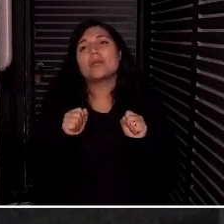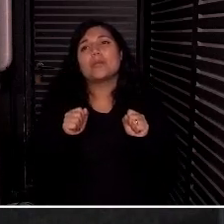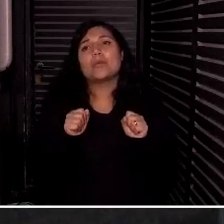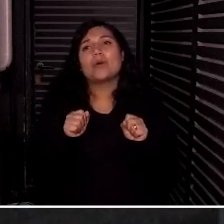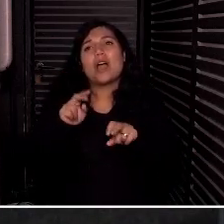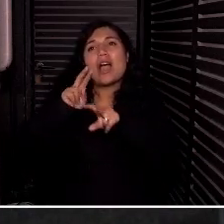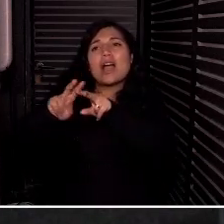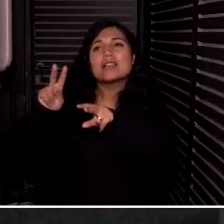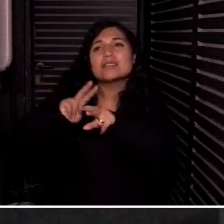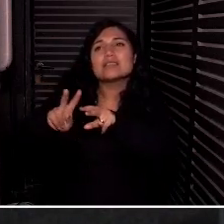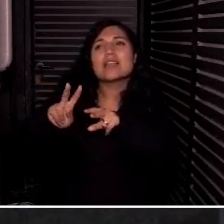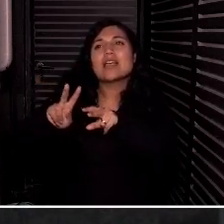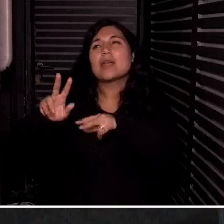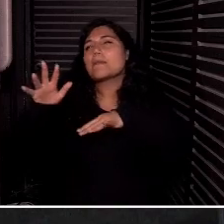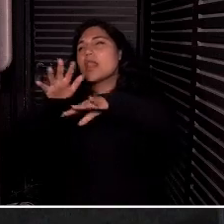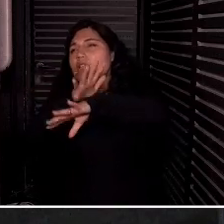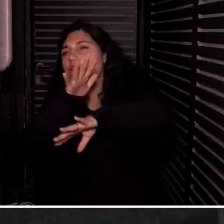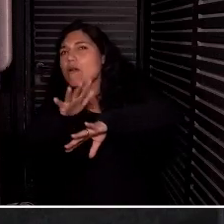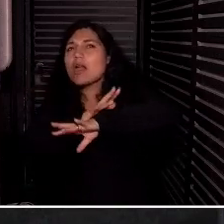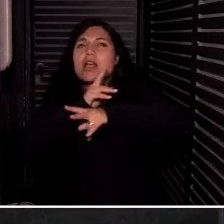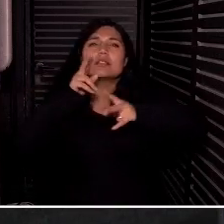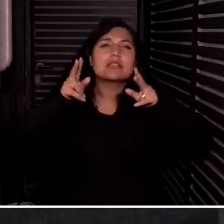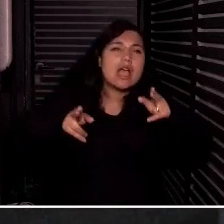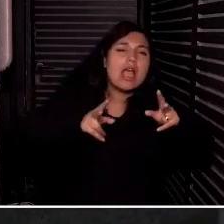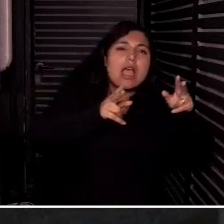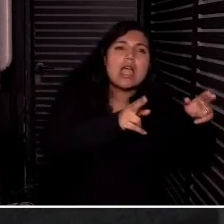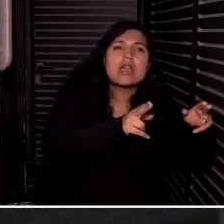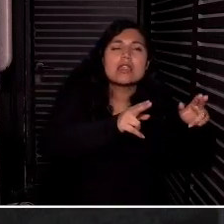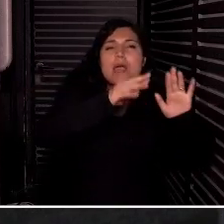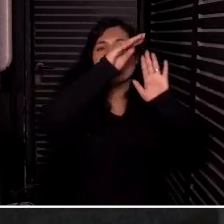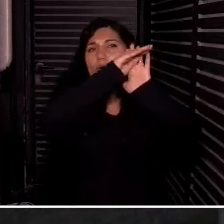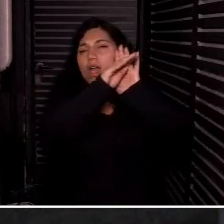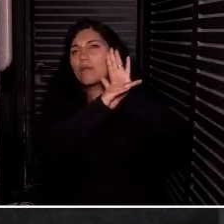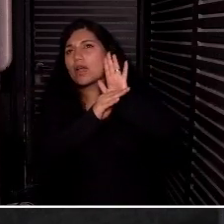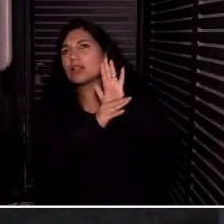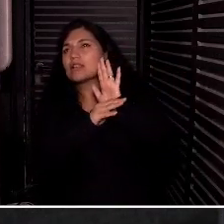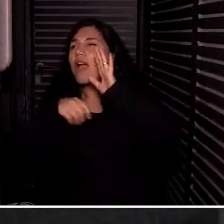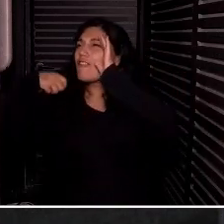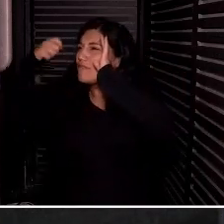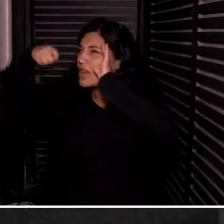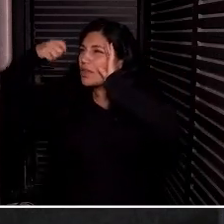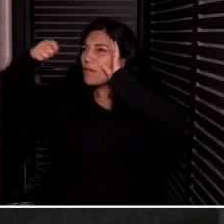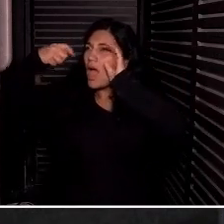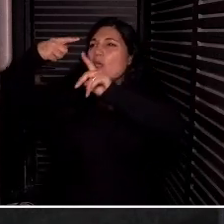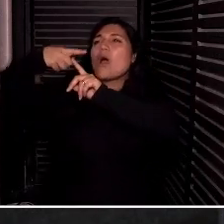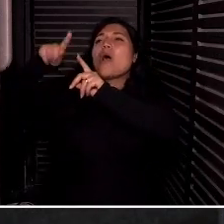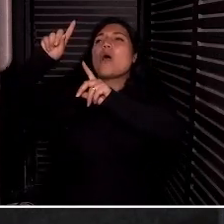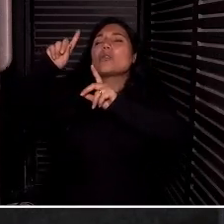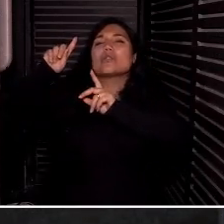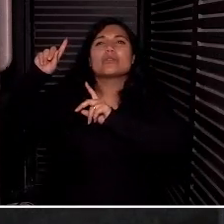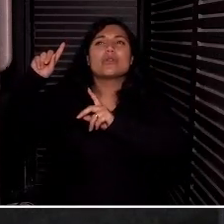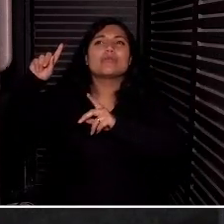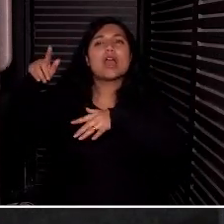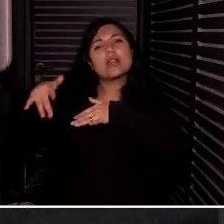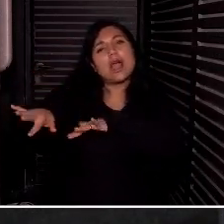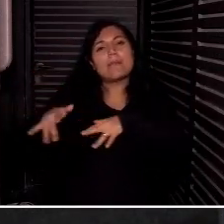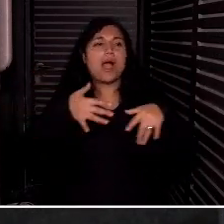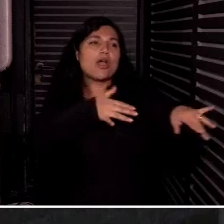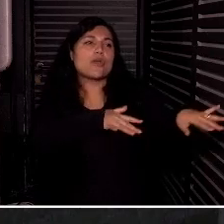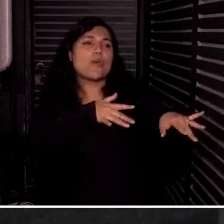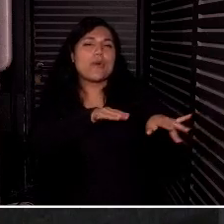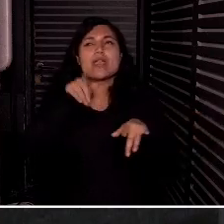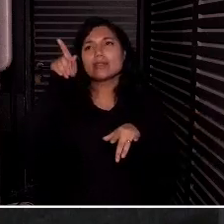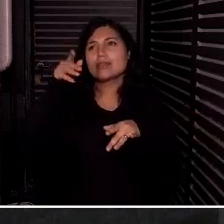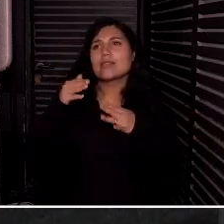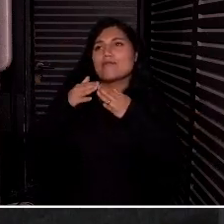ficción y poner series y tener una programación ir a filmar otra teleserie rapanui y mandar los móviles